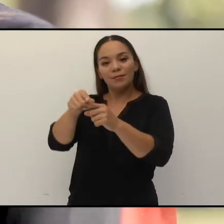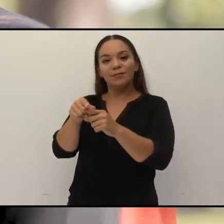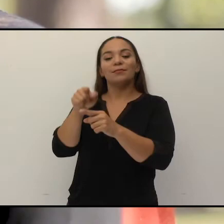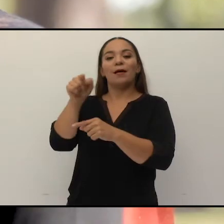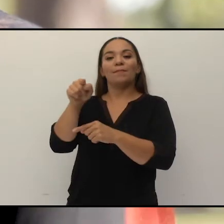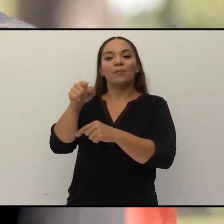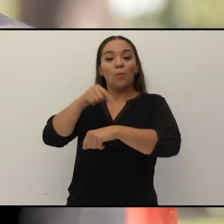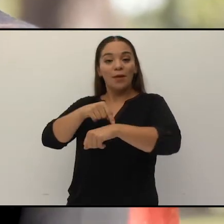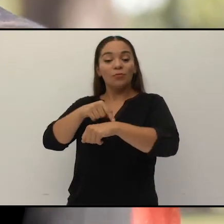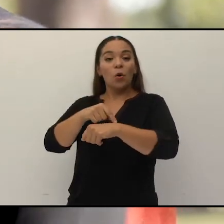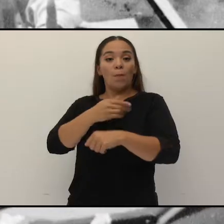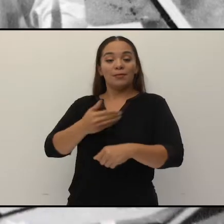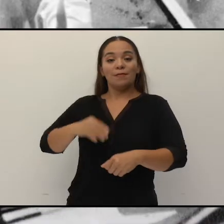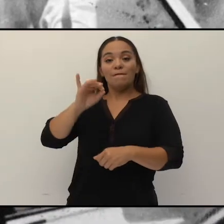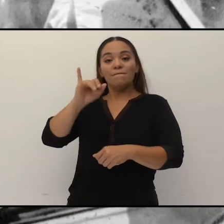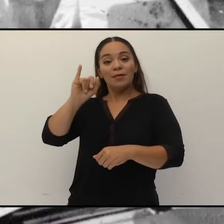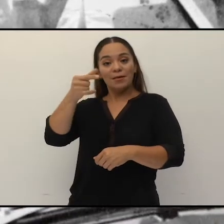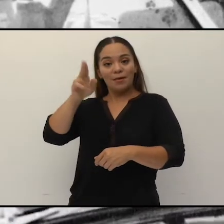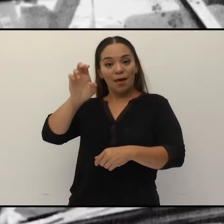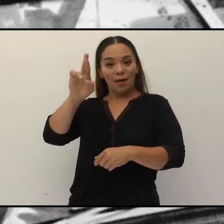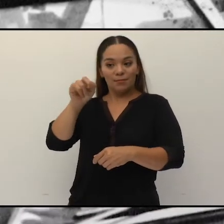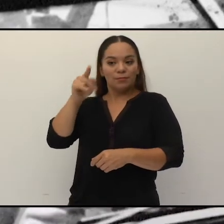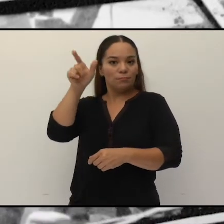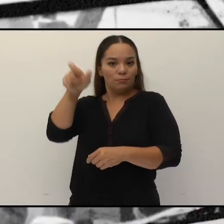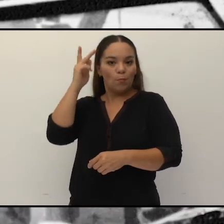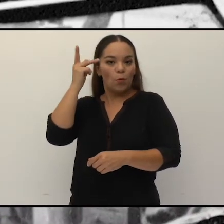hasta la incursión de Figueres como político